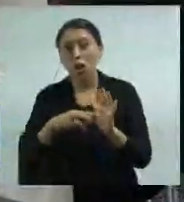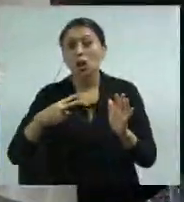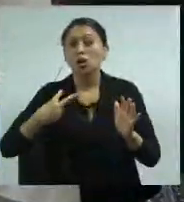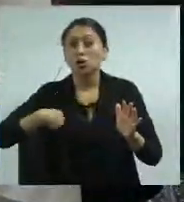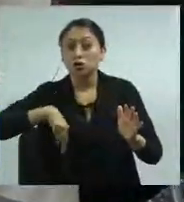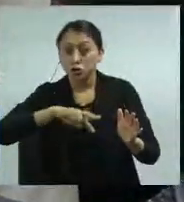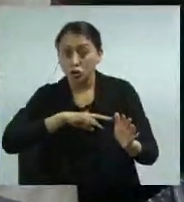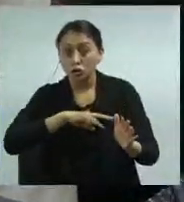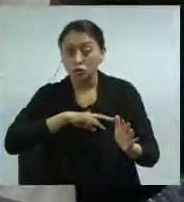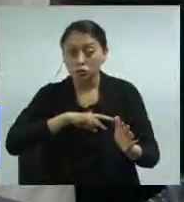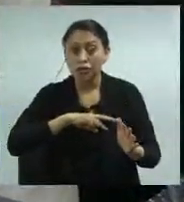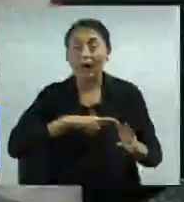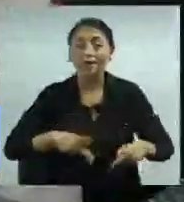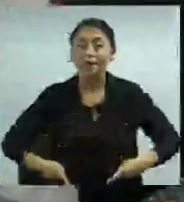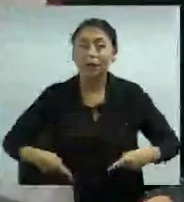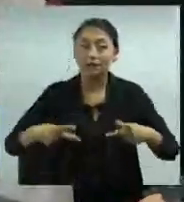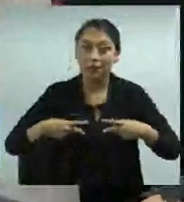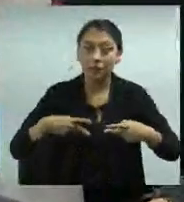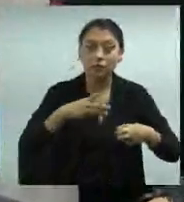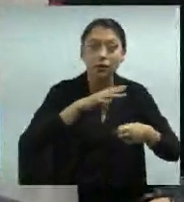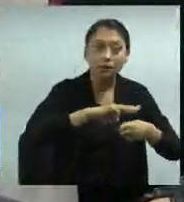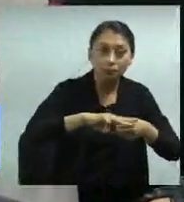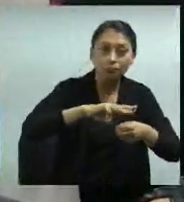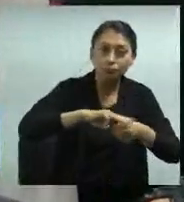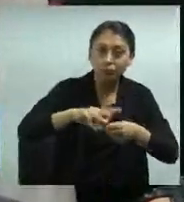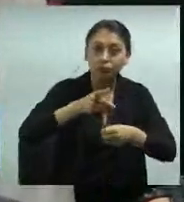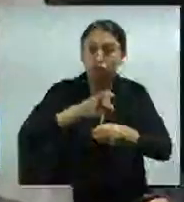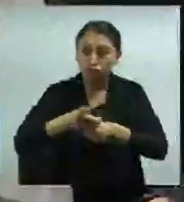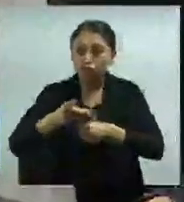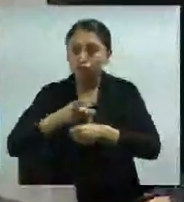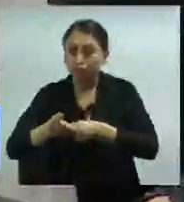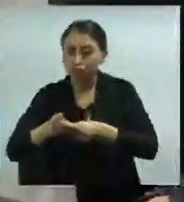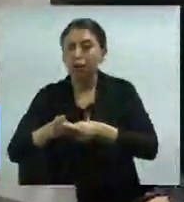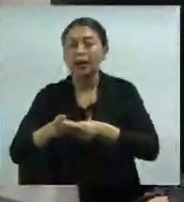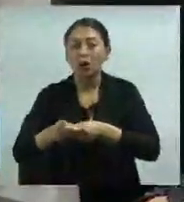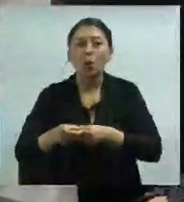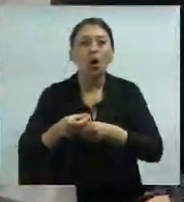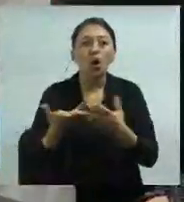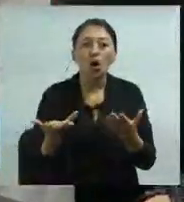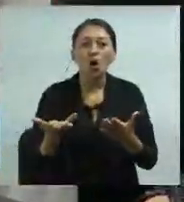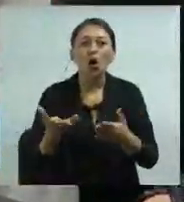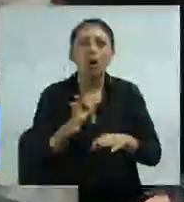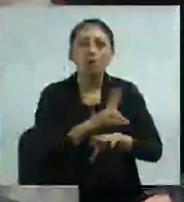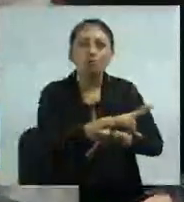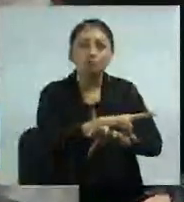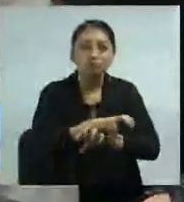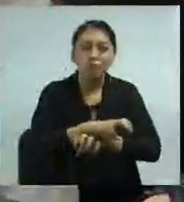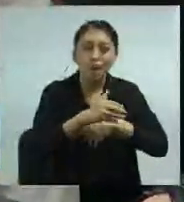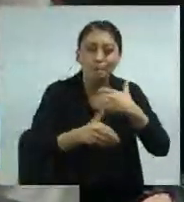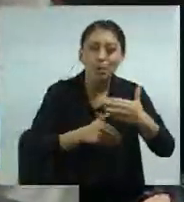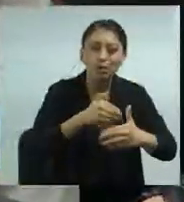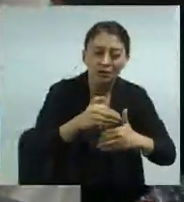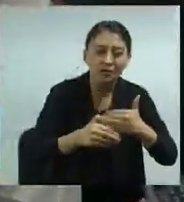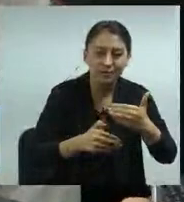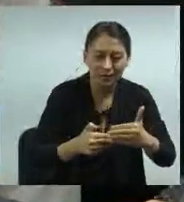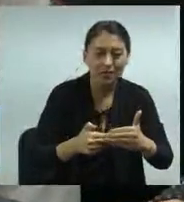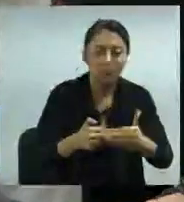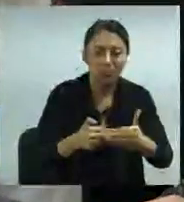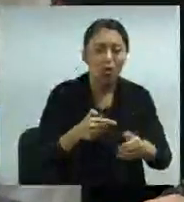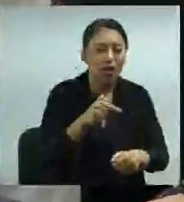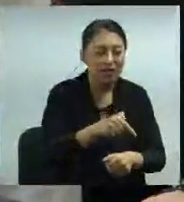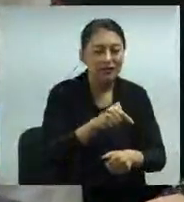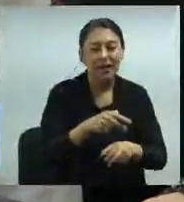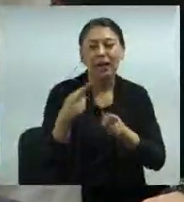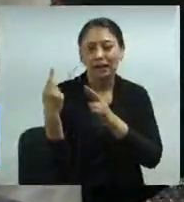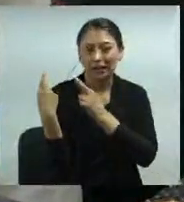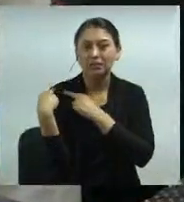sabemos que son las rosas y las quemas los responsables de esos de esa quema, digamos, en su